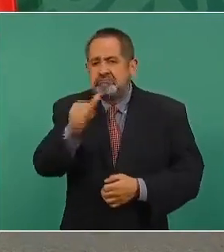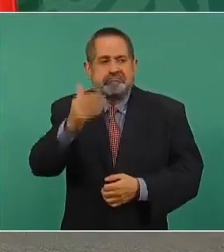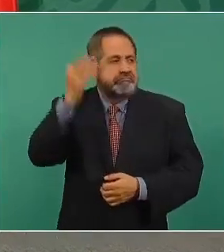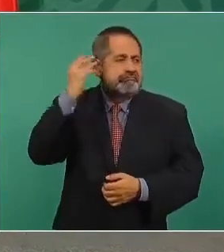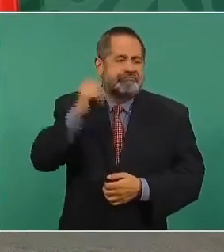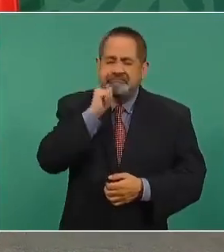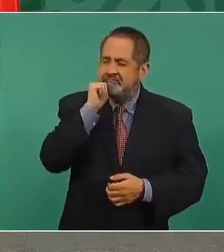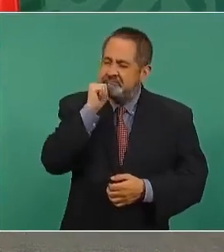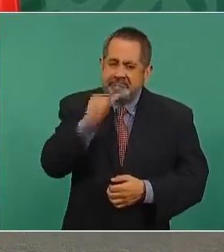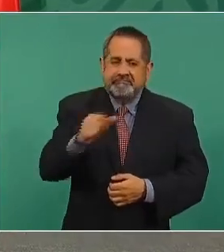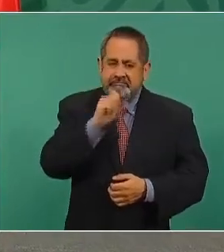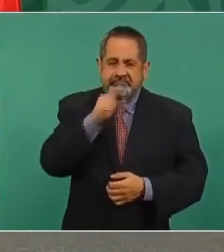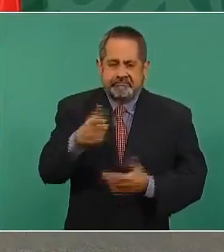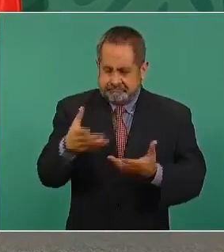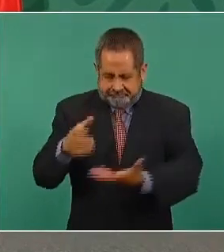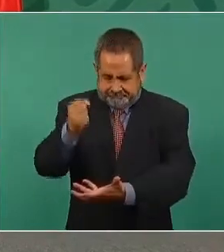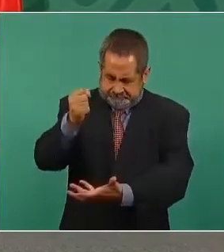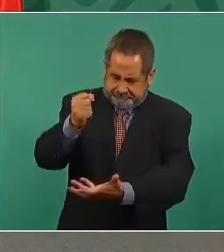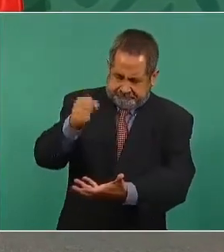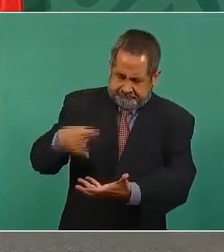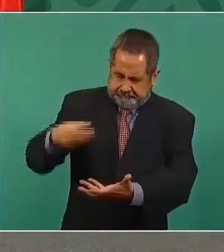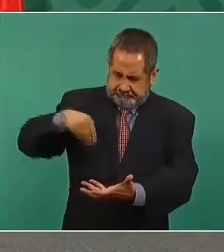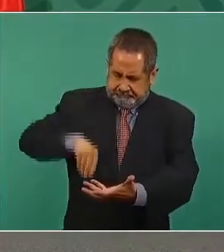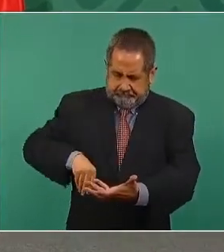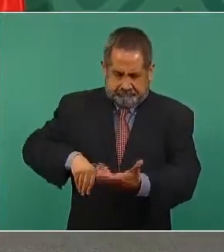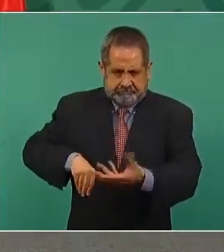No, también le metían mano.